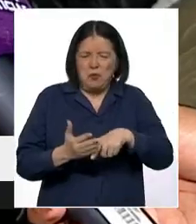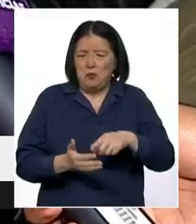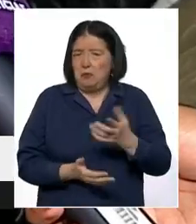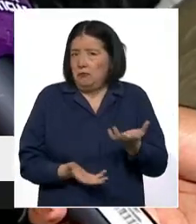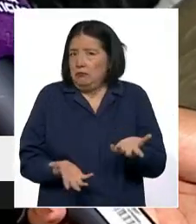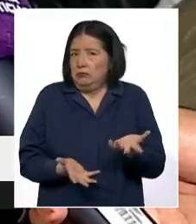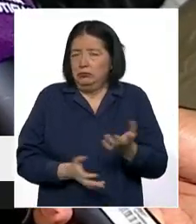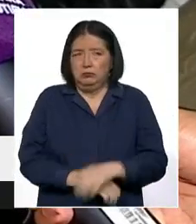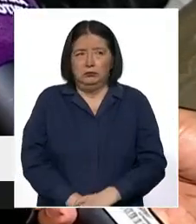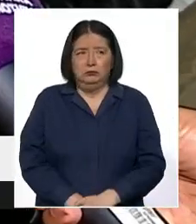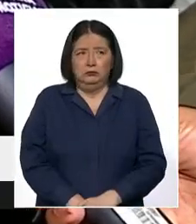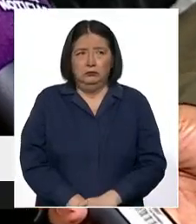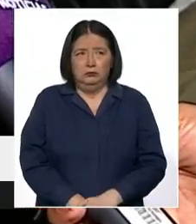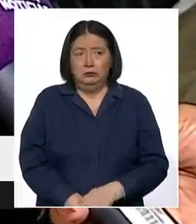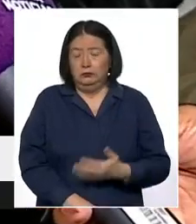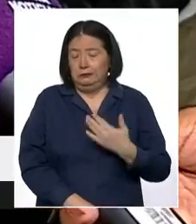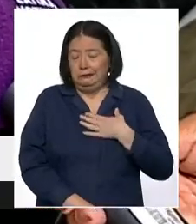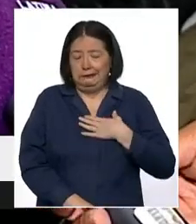Entonces,